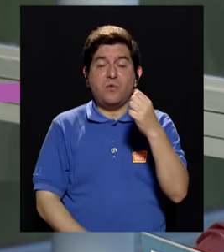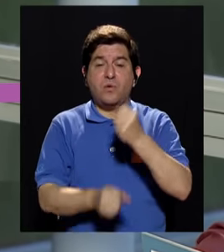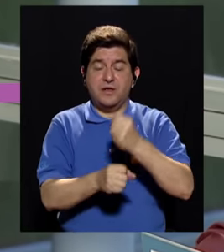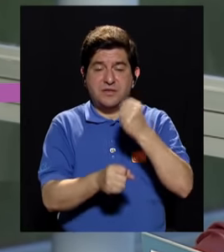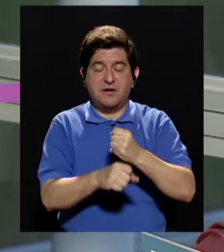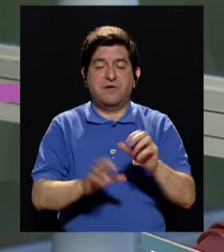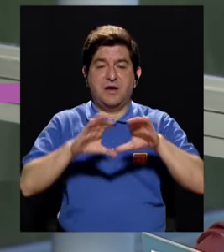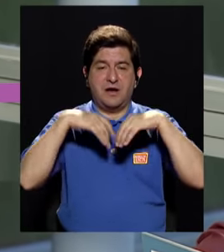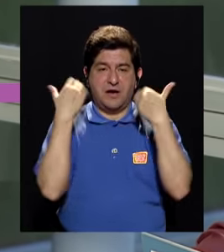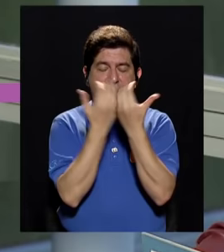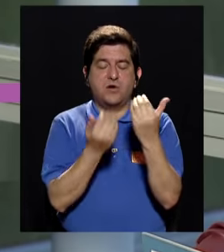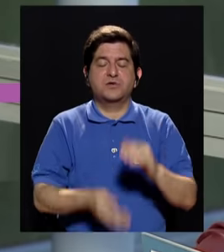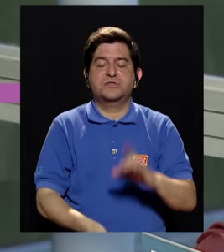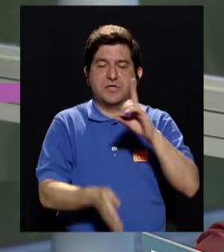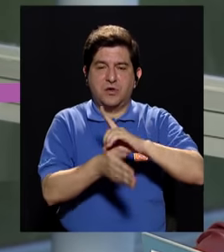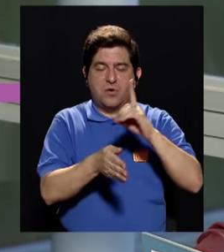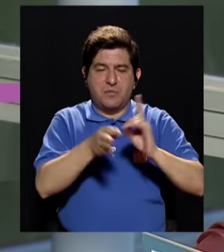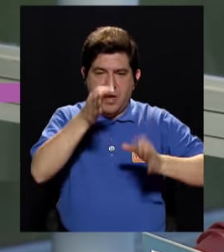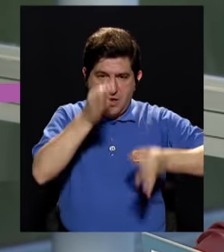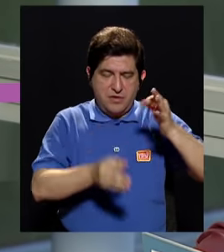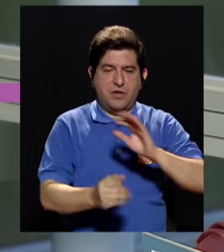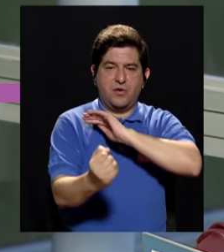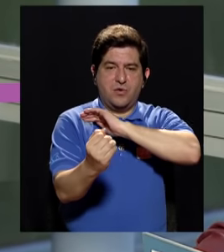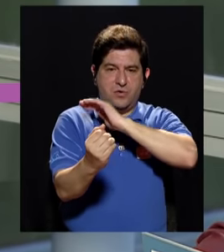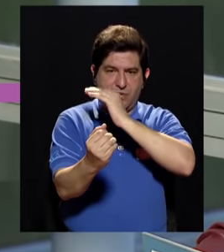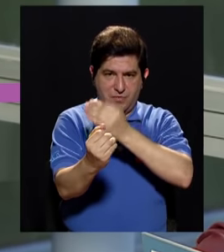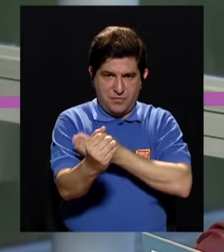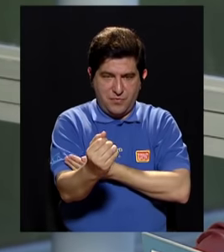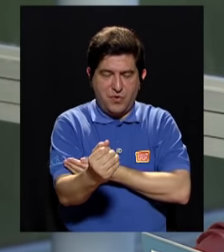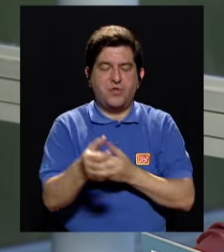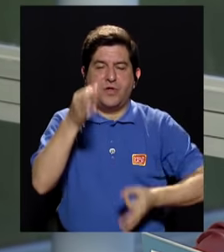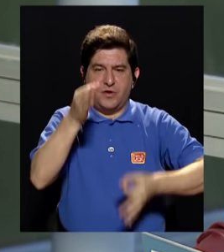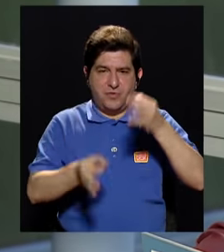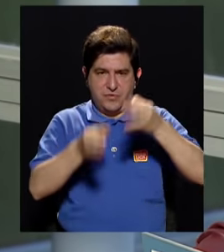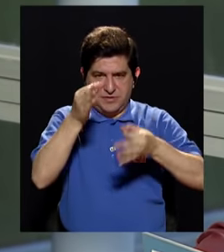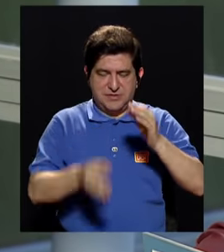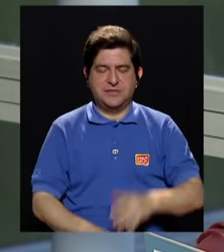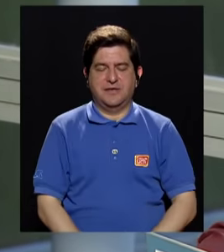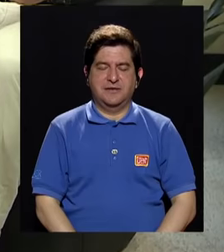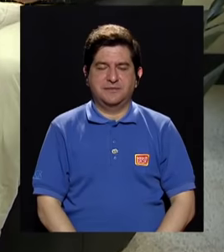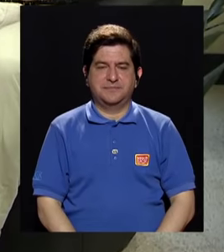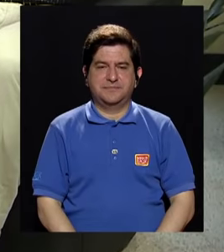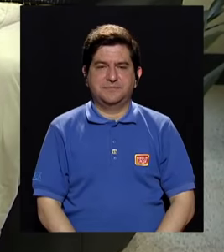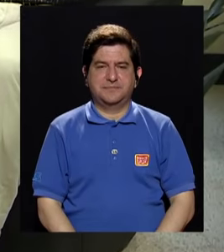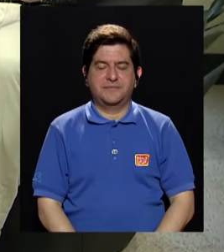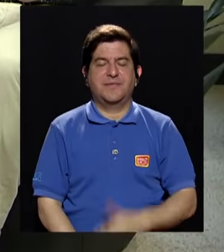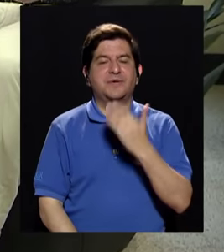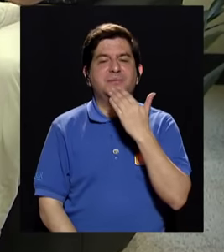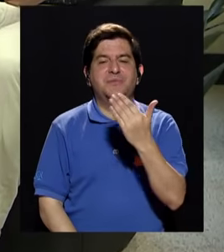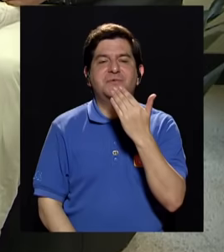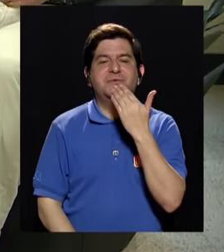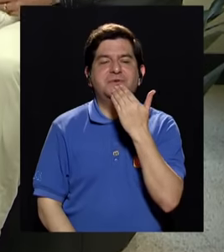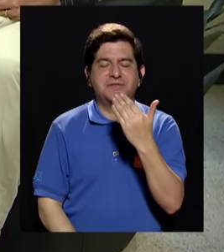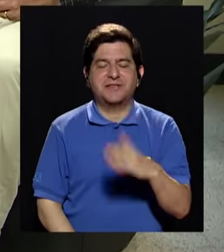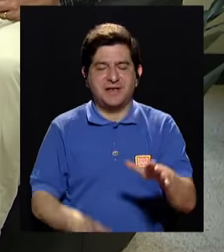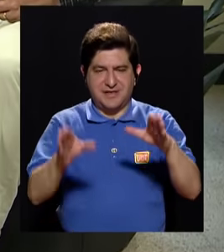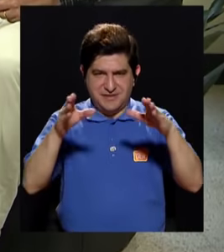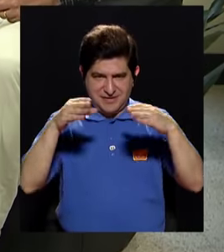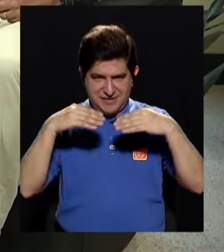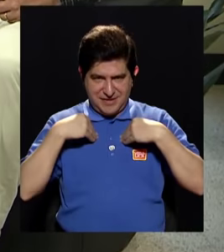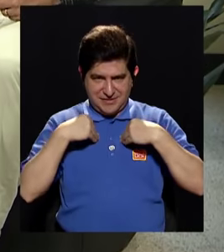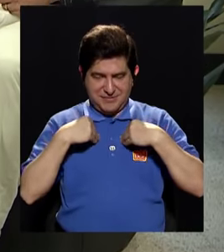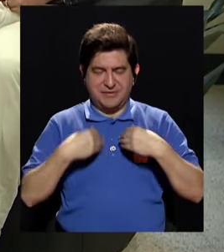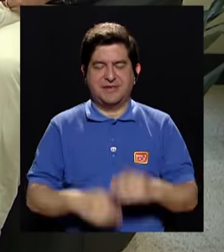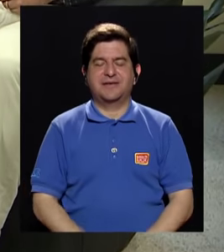también trabaja en el consejo médico forense del departamento de Medicina legal del poder judicial doctora Muchísimas gracias por aceptar la